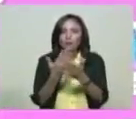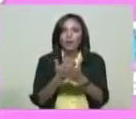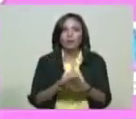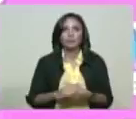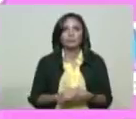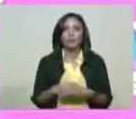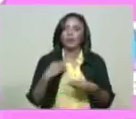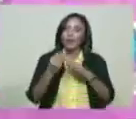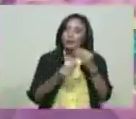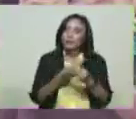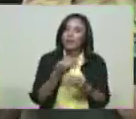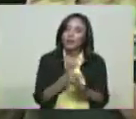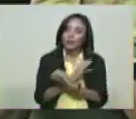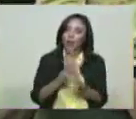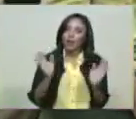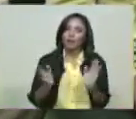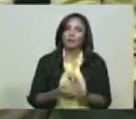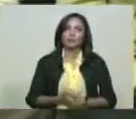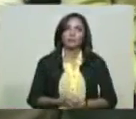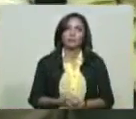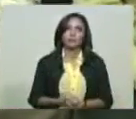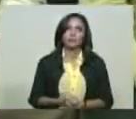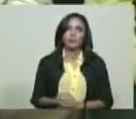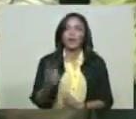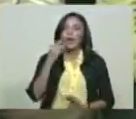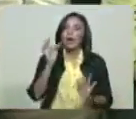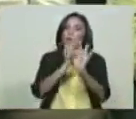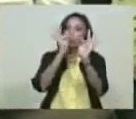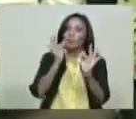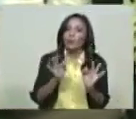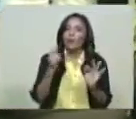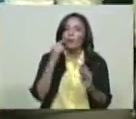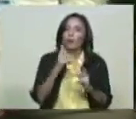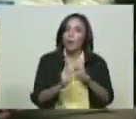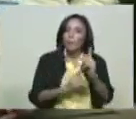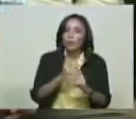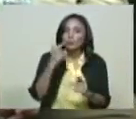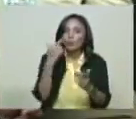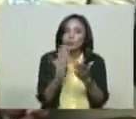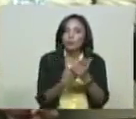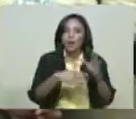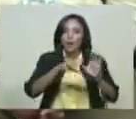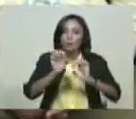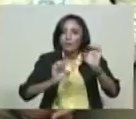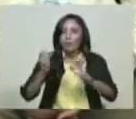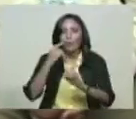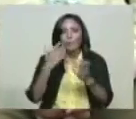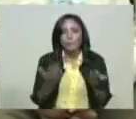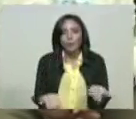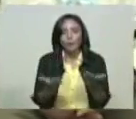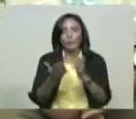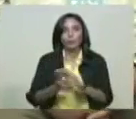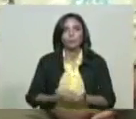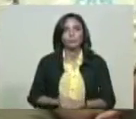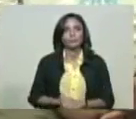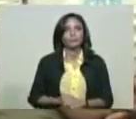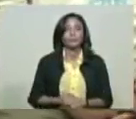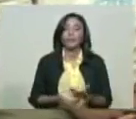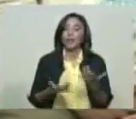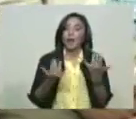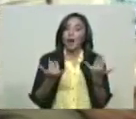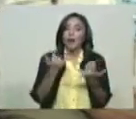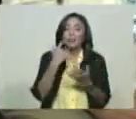qué hacerlo los modelos productivos que hasta ahora hemos ensayado a frank a